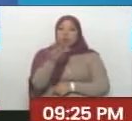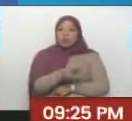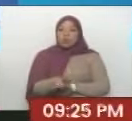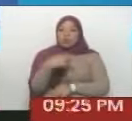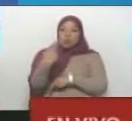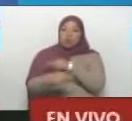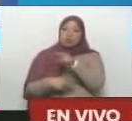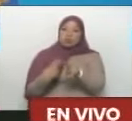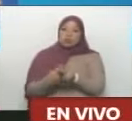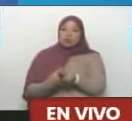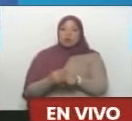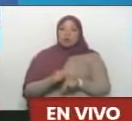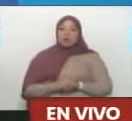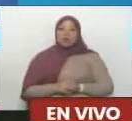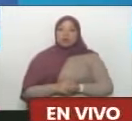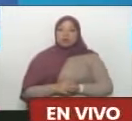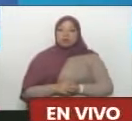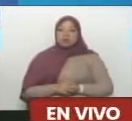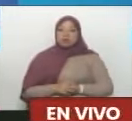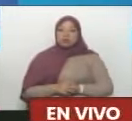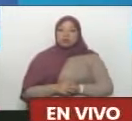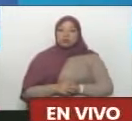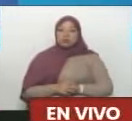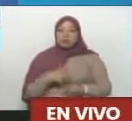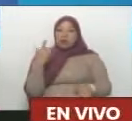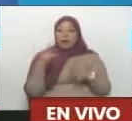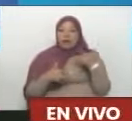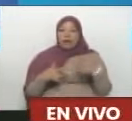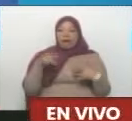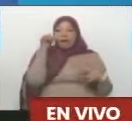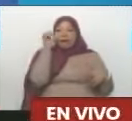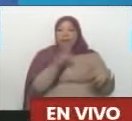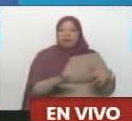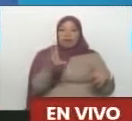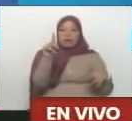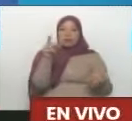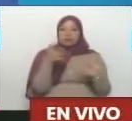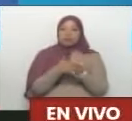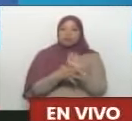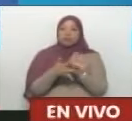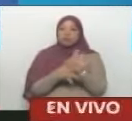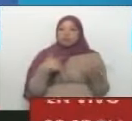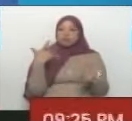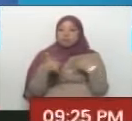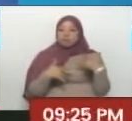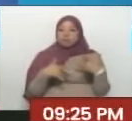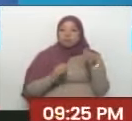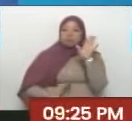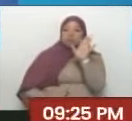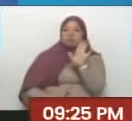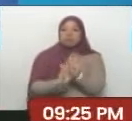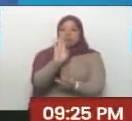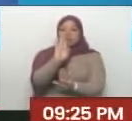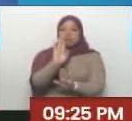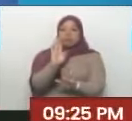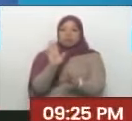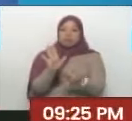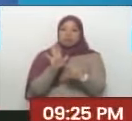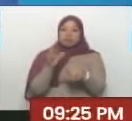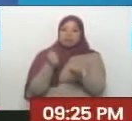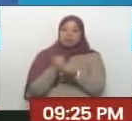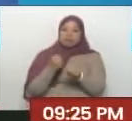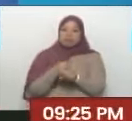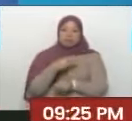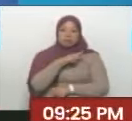UNESCO, también aquí en una línea de acción, en segundo lugar, está avanzar en la